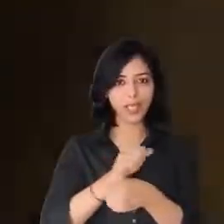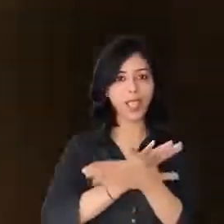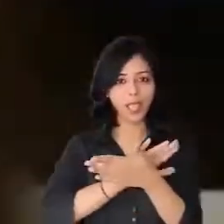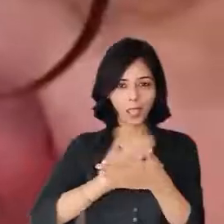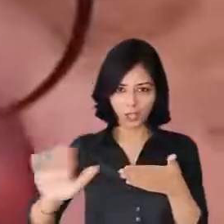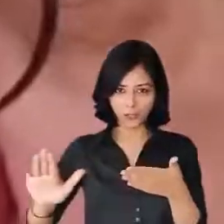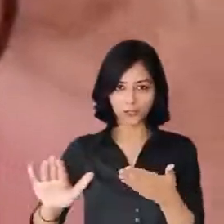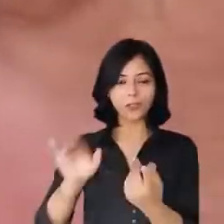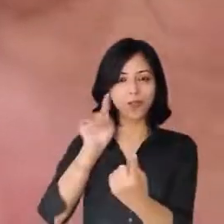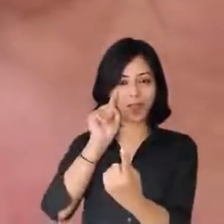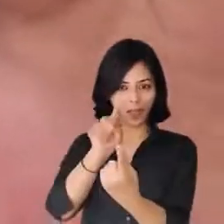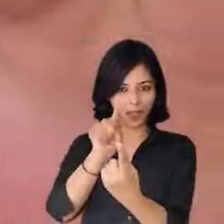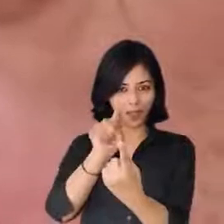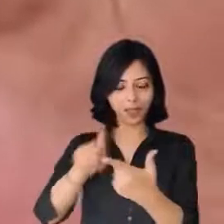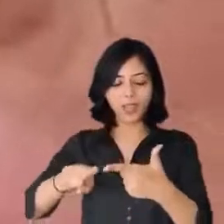ese río.